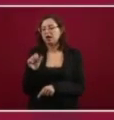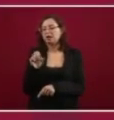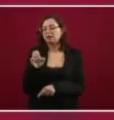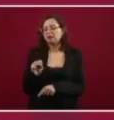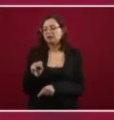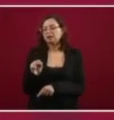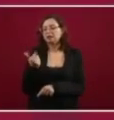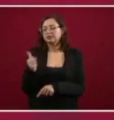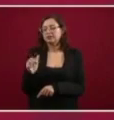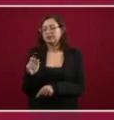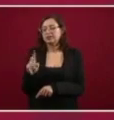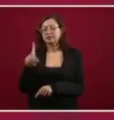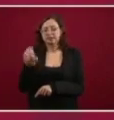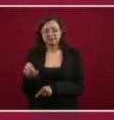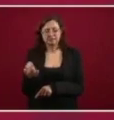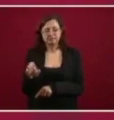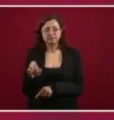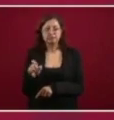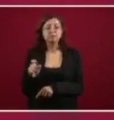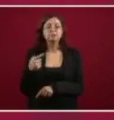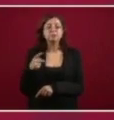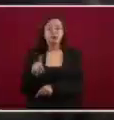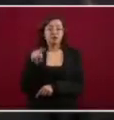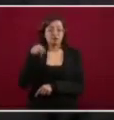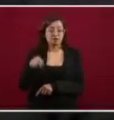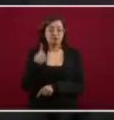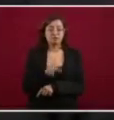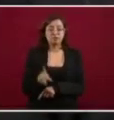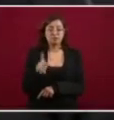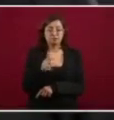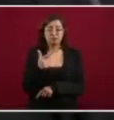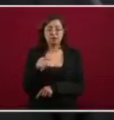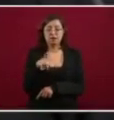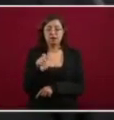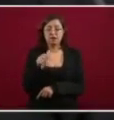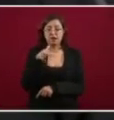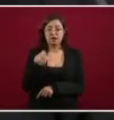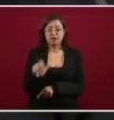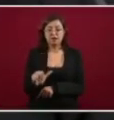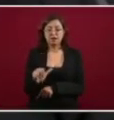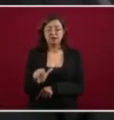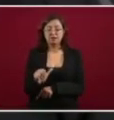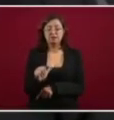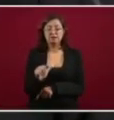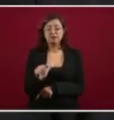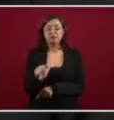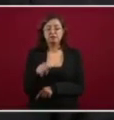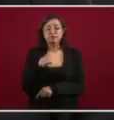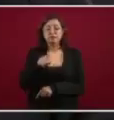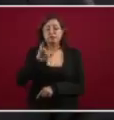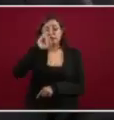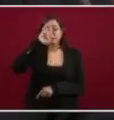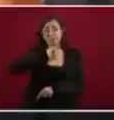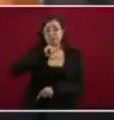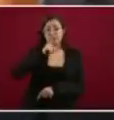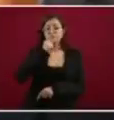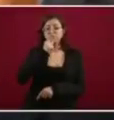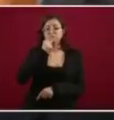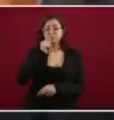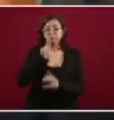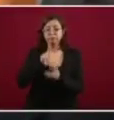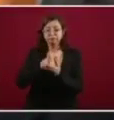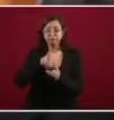Galeana, en una ocasión asesinaron al jefe de la policía.